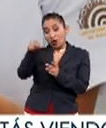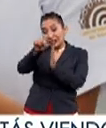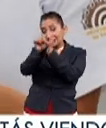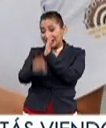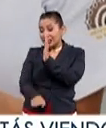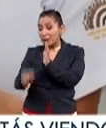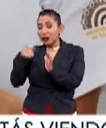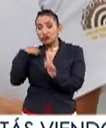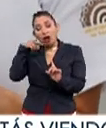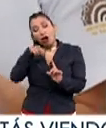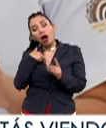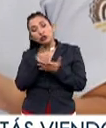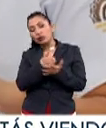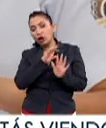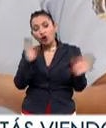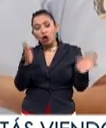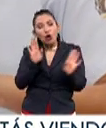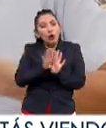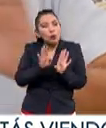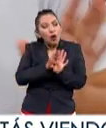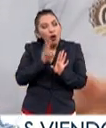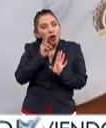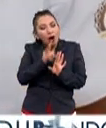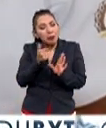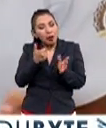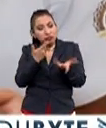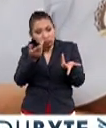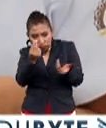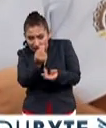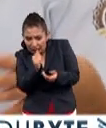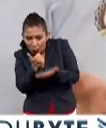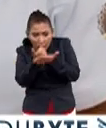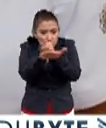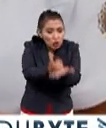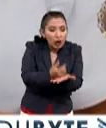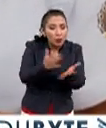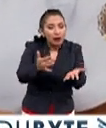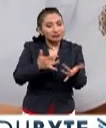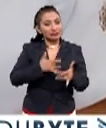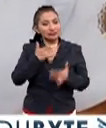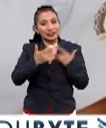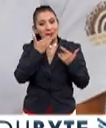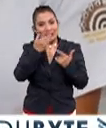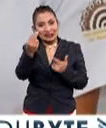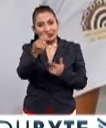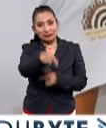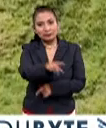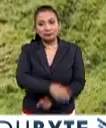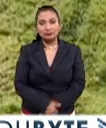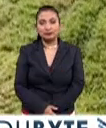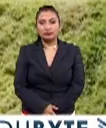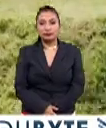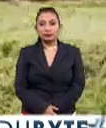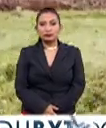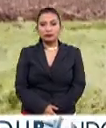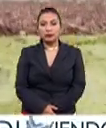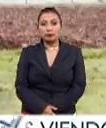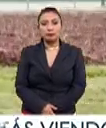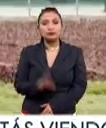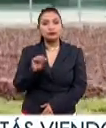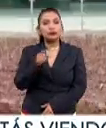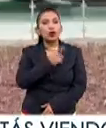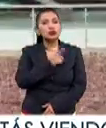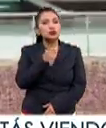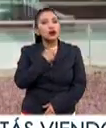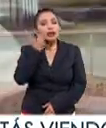sistema como tal, sino más bien de satisfacer las necesidades que en este caso las personas requieren. No solo se